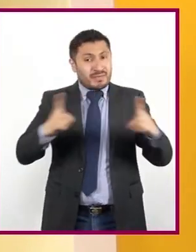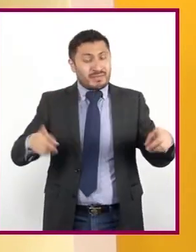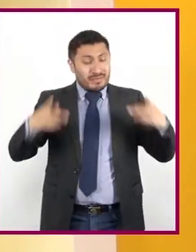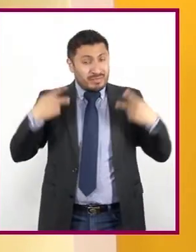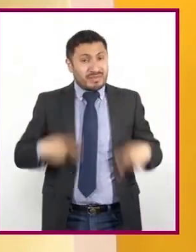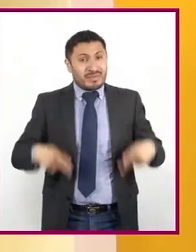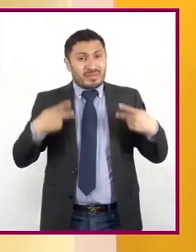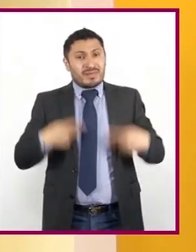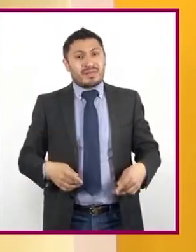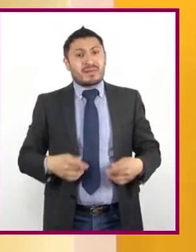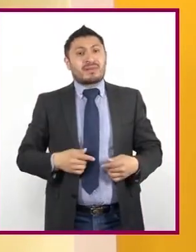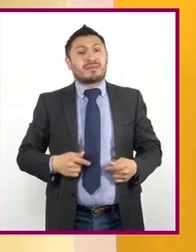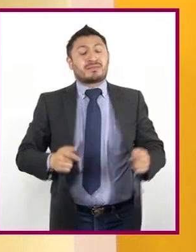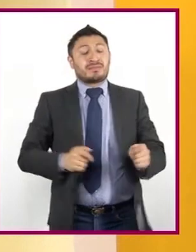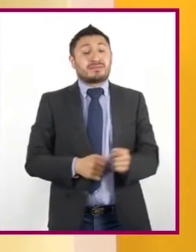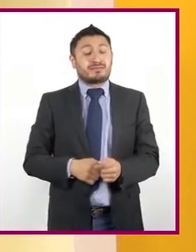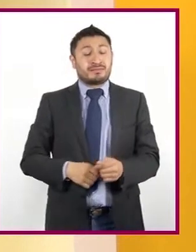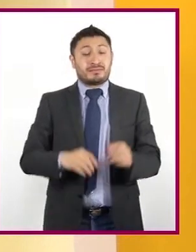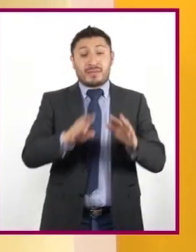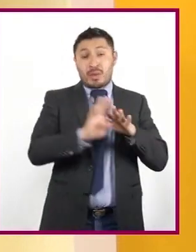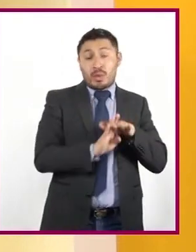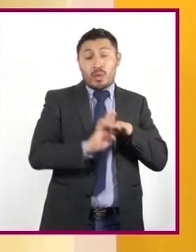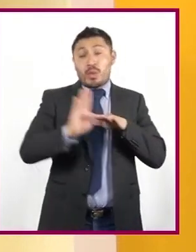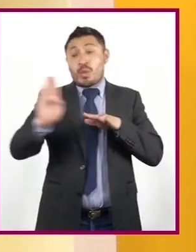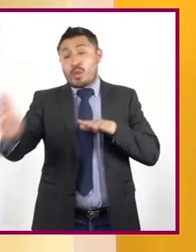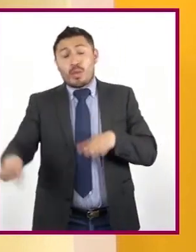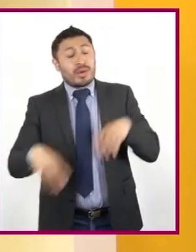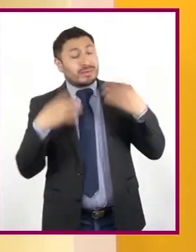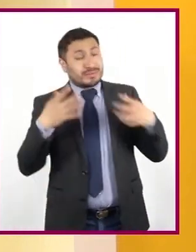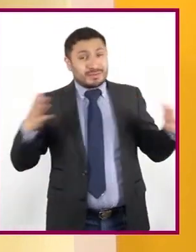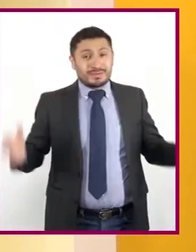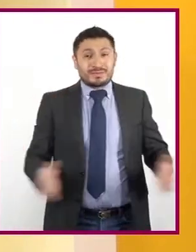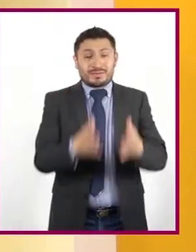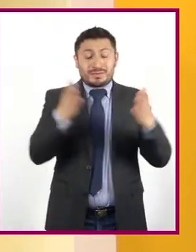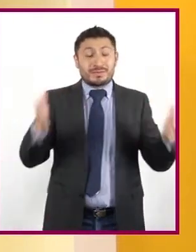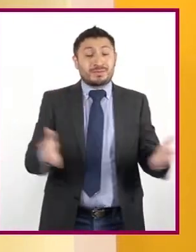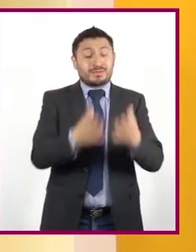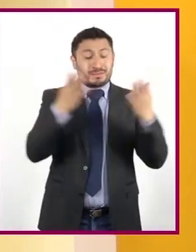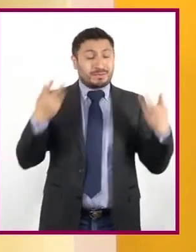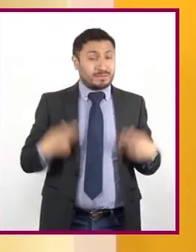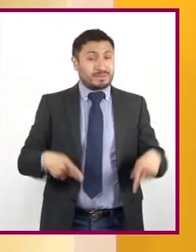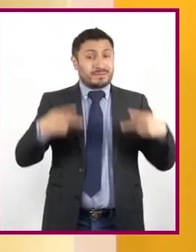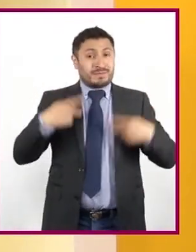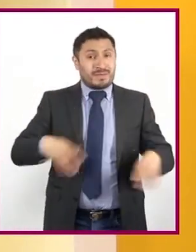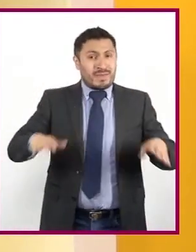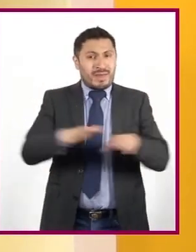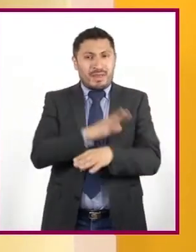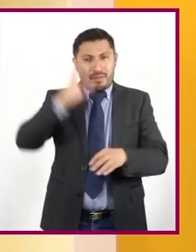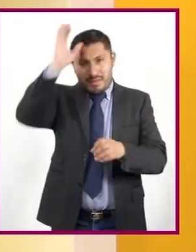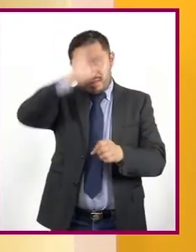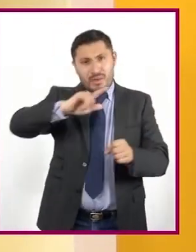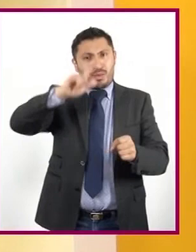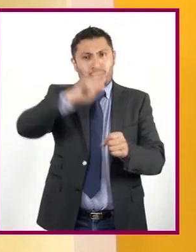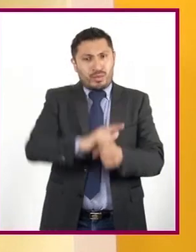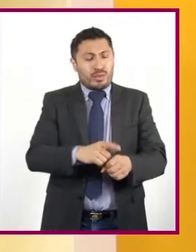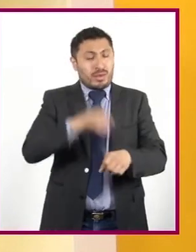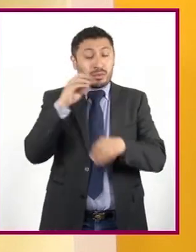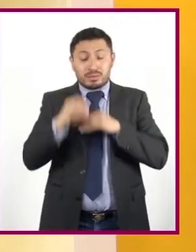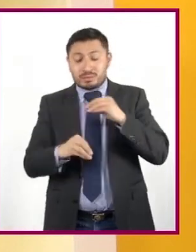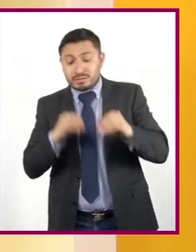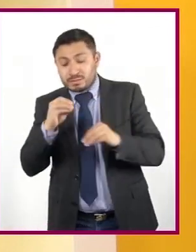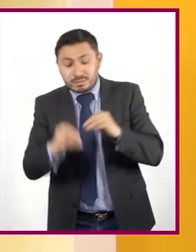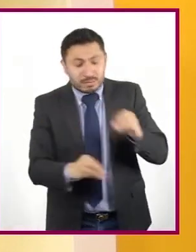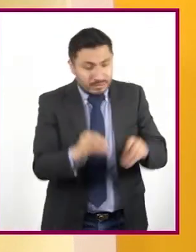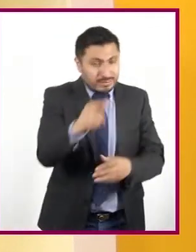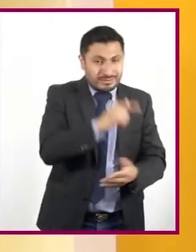todas y todos. Las migraciones han promovido que algunas personas cambien su cultura y se adapten a la